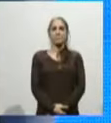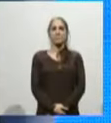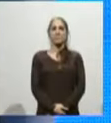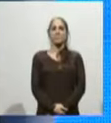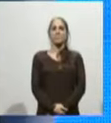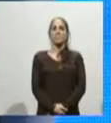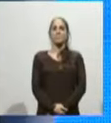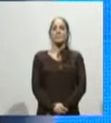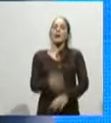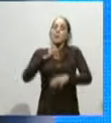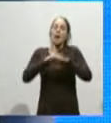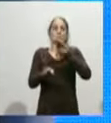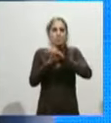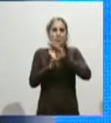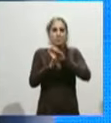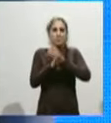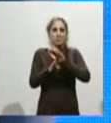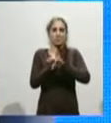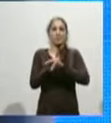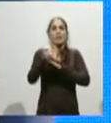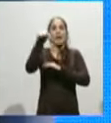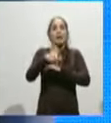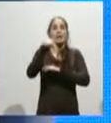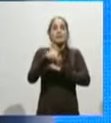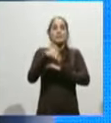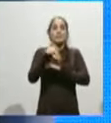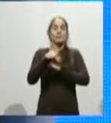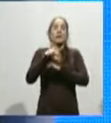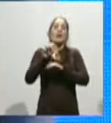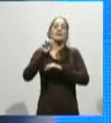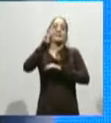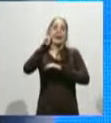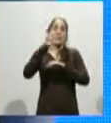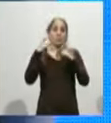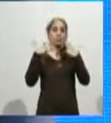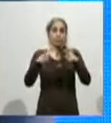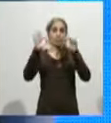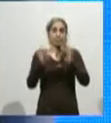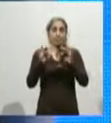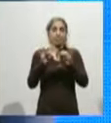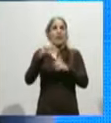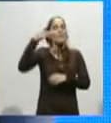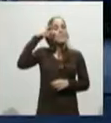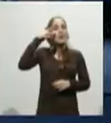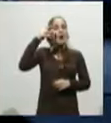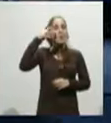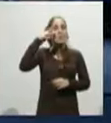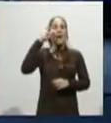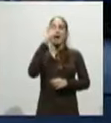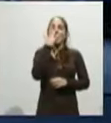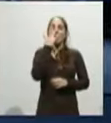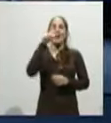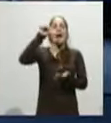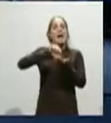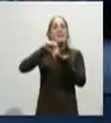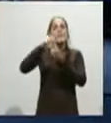para seguir adelante. Esta gala, esta 13ª gala de elección del Drag Queen del Carnaval de Arrecife de Lanzarote, ya lo